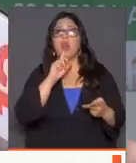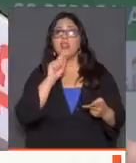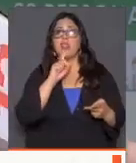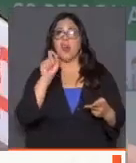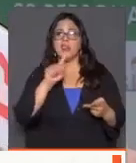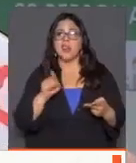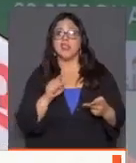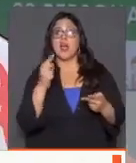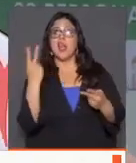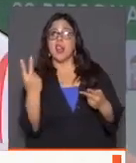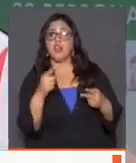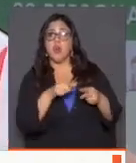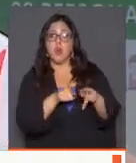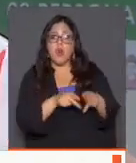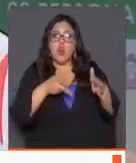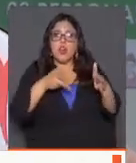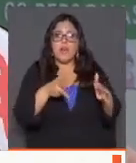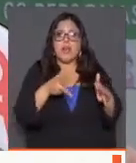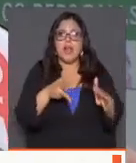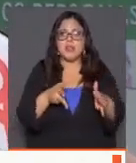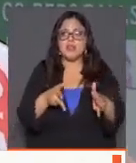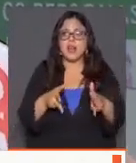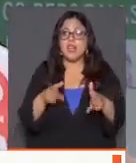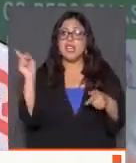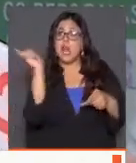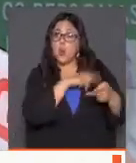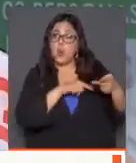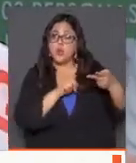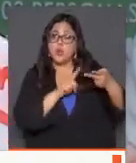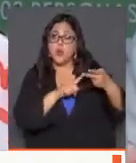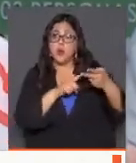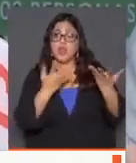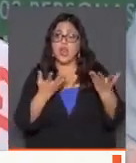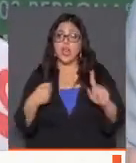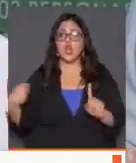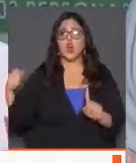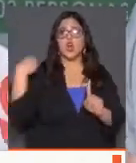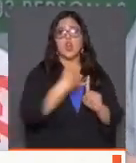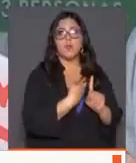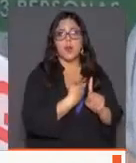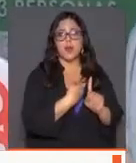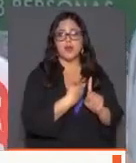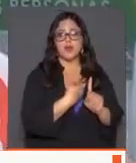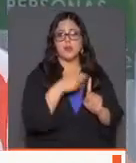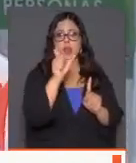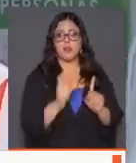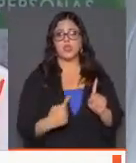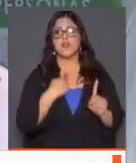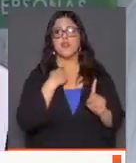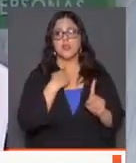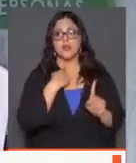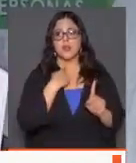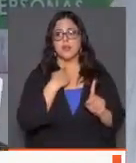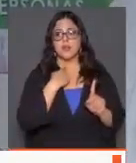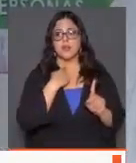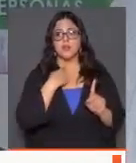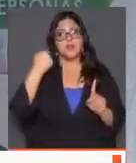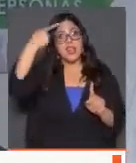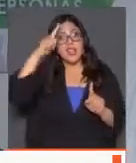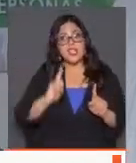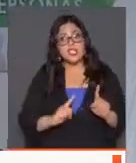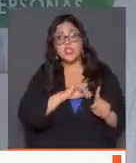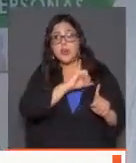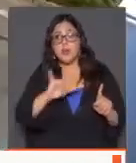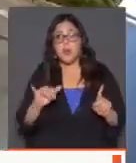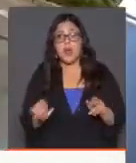intimidación el último específicamente, golpearon a una de las víctimas, causándole lesiones para posteriormente huir